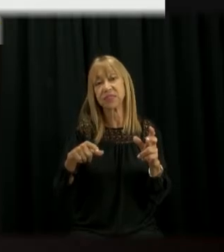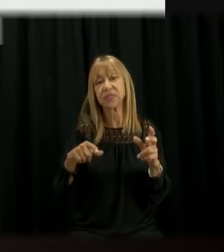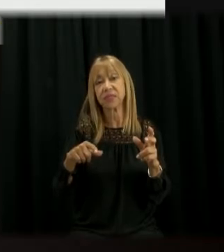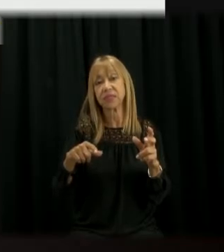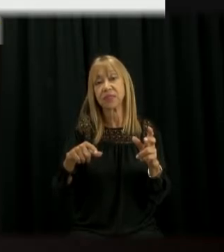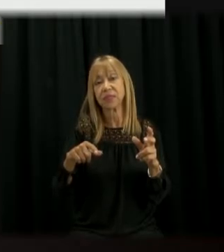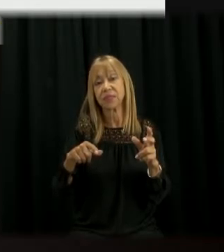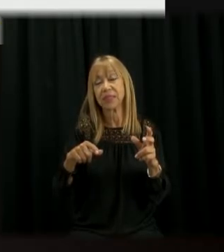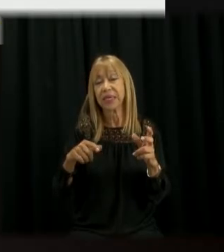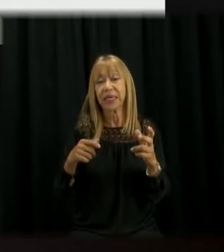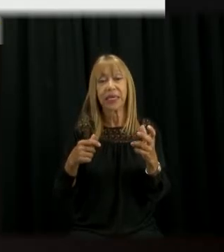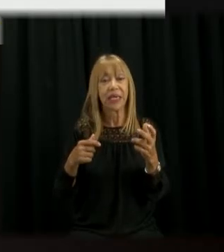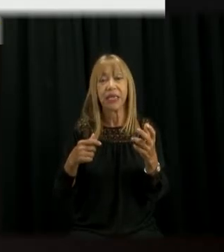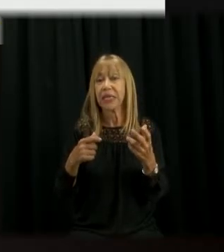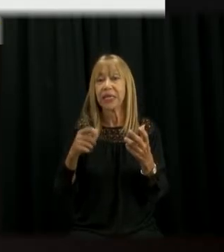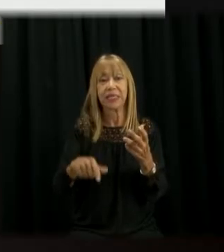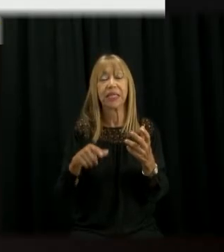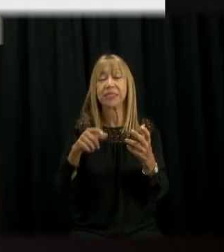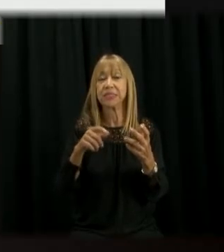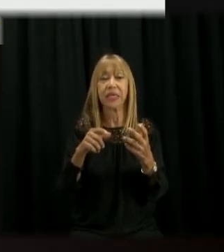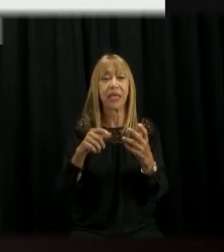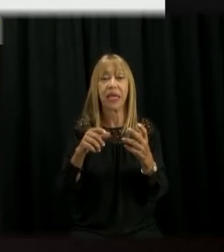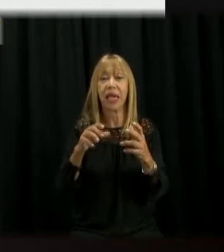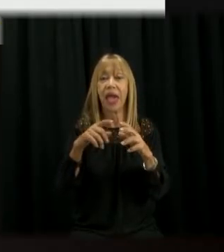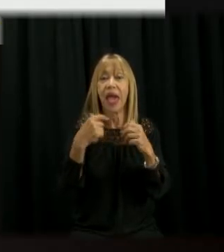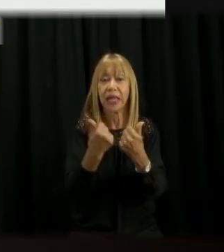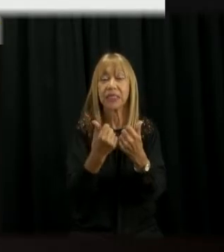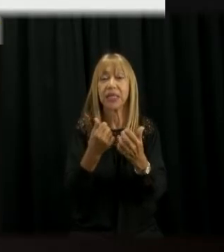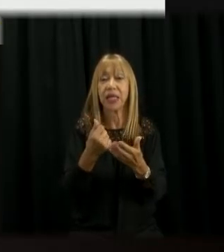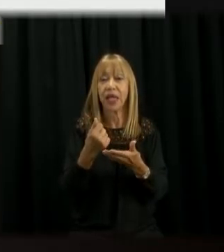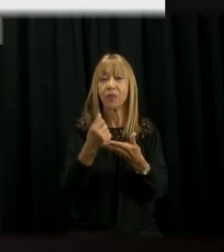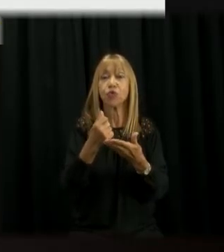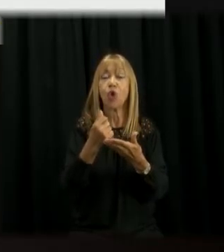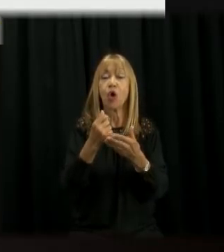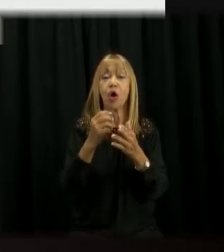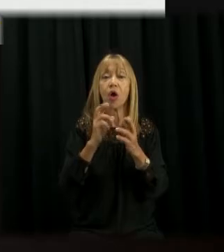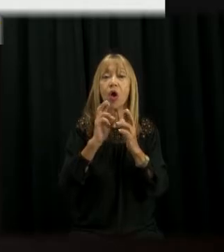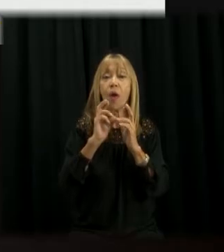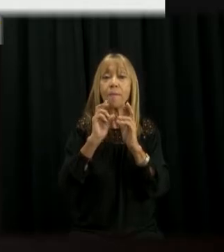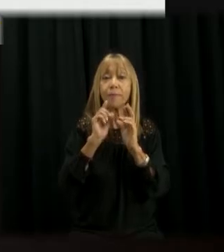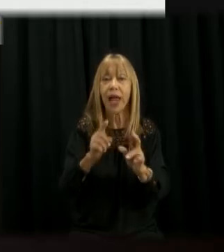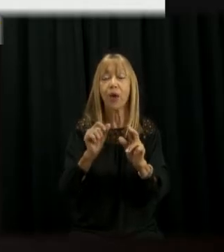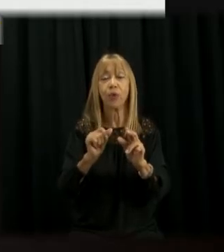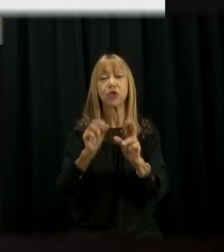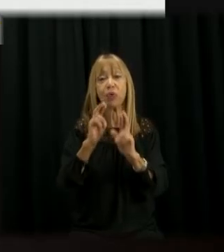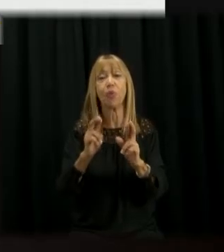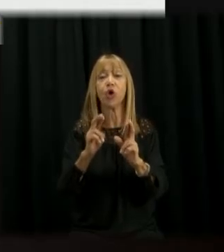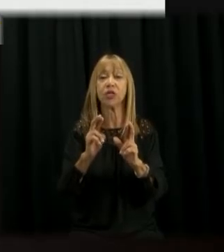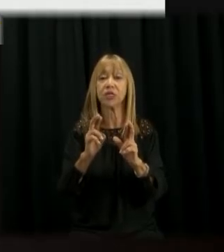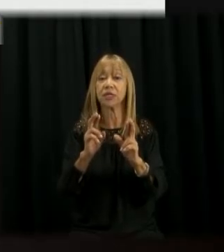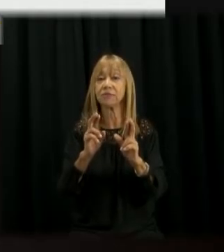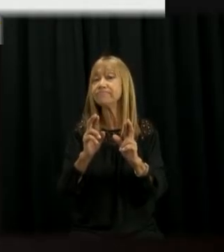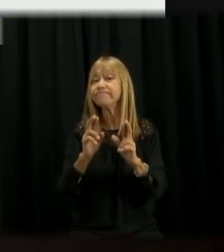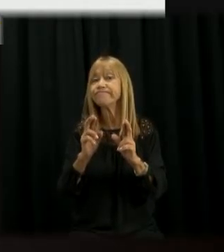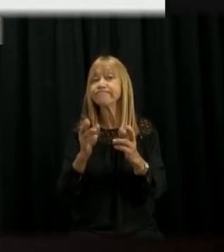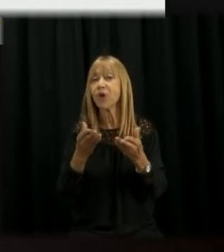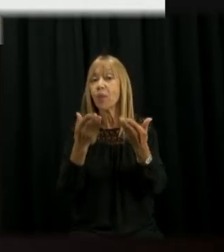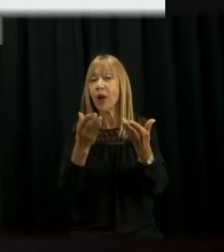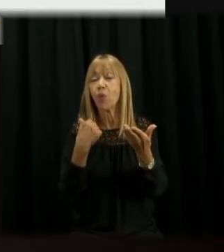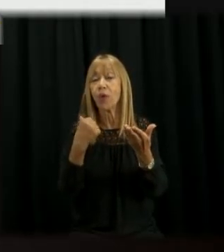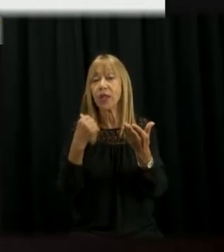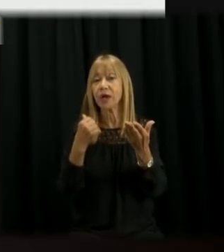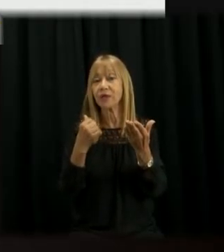ayudó a esa entidad que ya desapareció a poder cumplir con todos los requisitos de